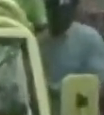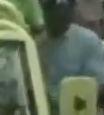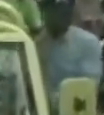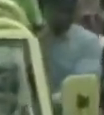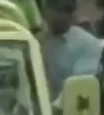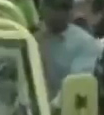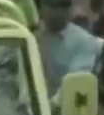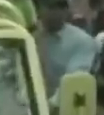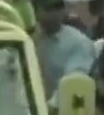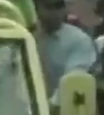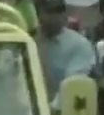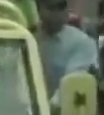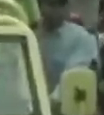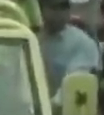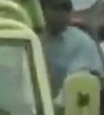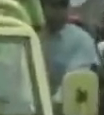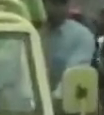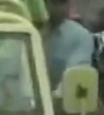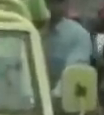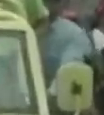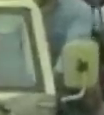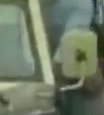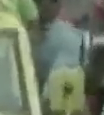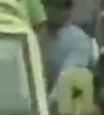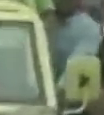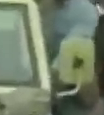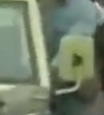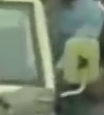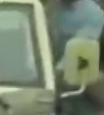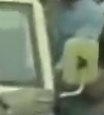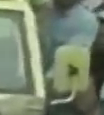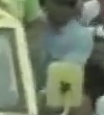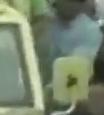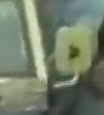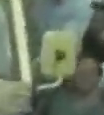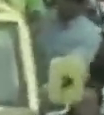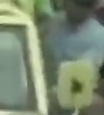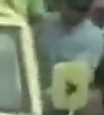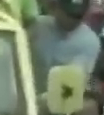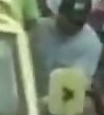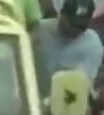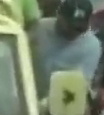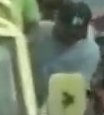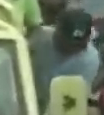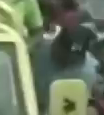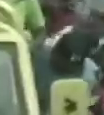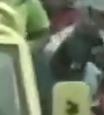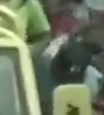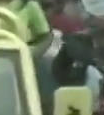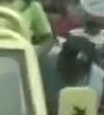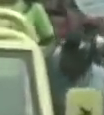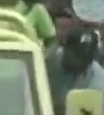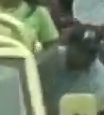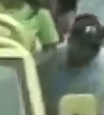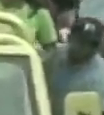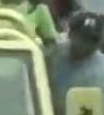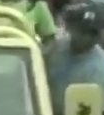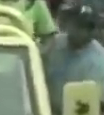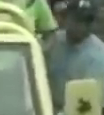hecho presente acá en la parroquia Sucre para compartir con el candidato de las fuerzas revolucionarias y hablando de juventud.